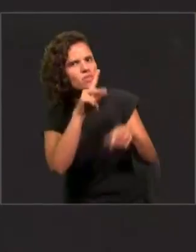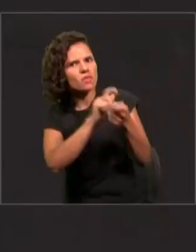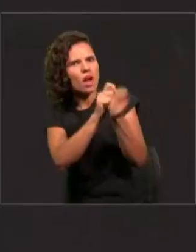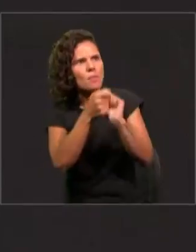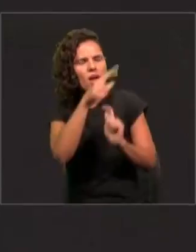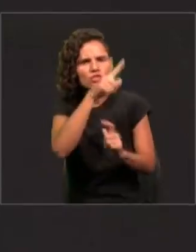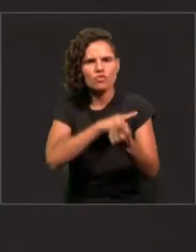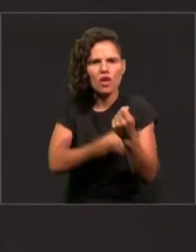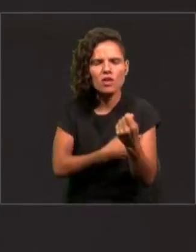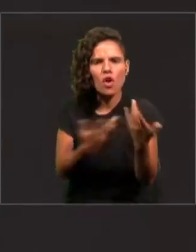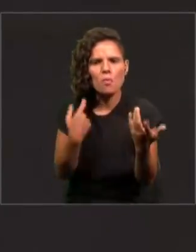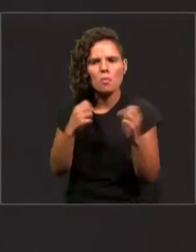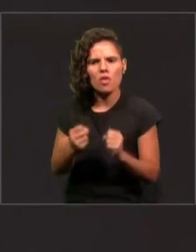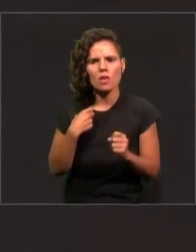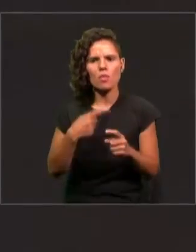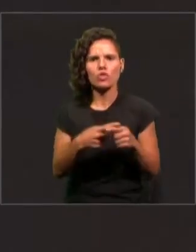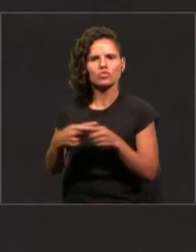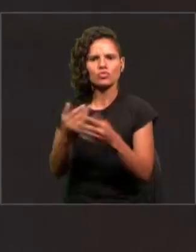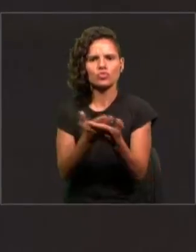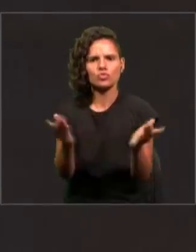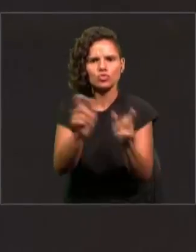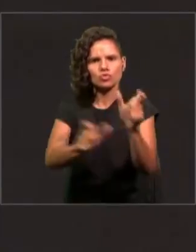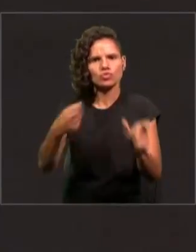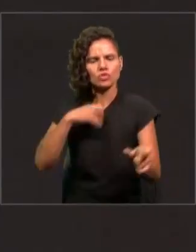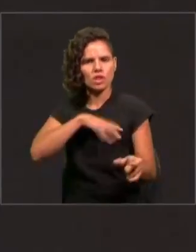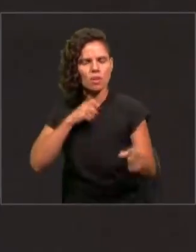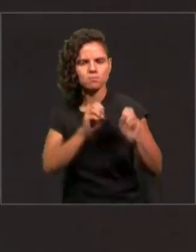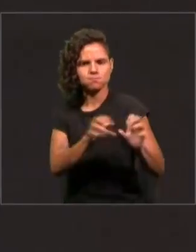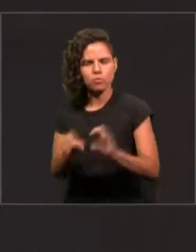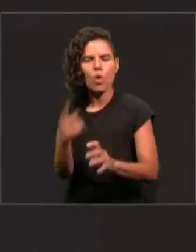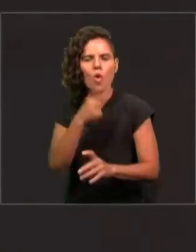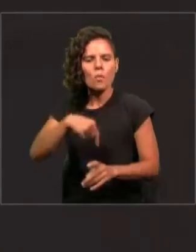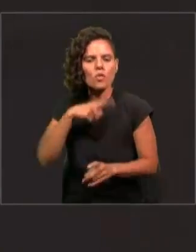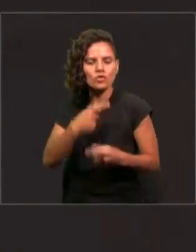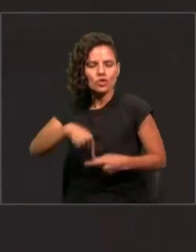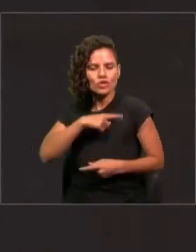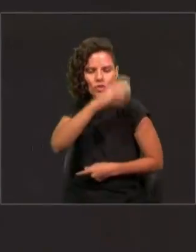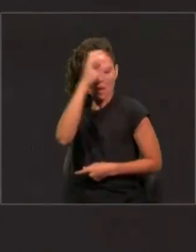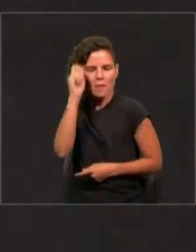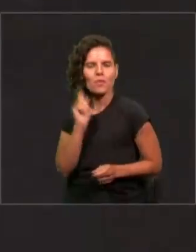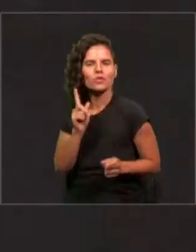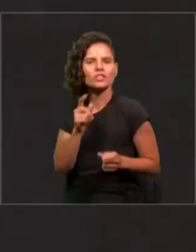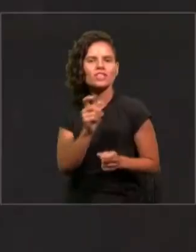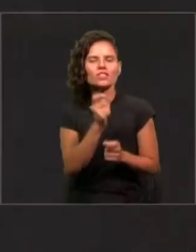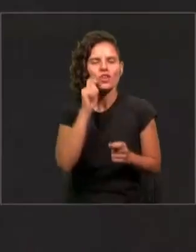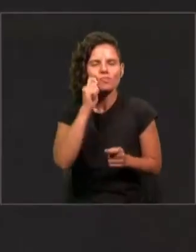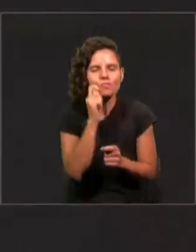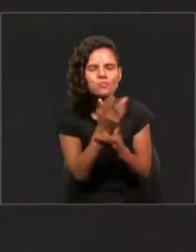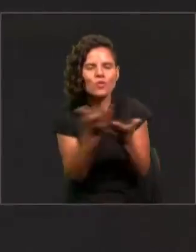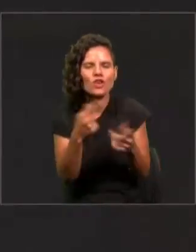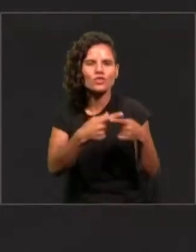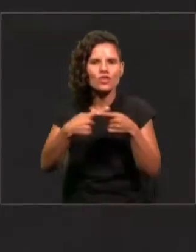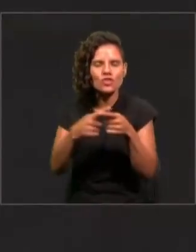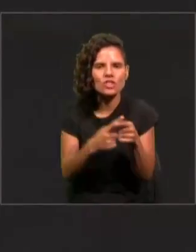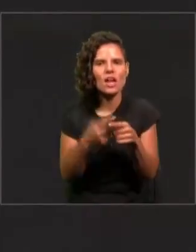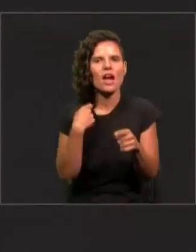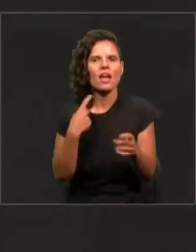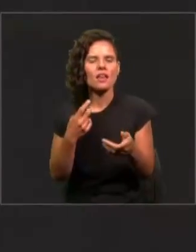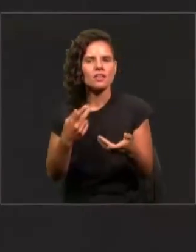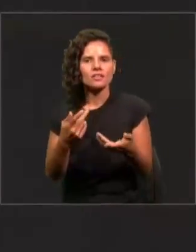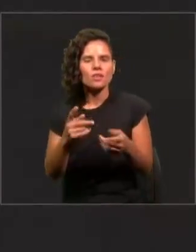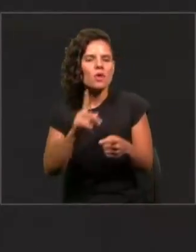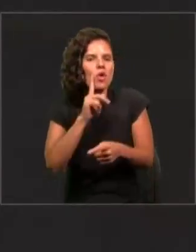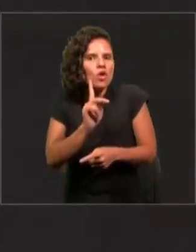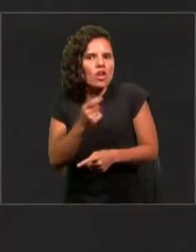decir, cómo educamos a la población chilena en torno a nuestros conceptos sociales, políticos y culturales, pero no de una perspectiva folclórica, sino